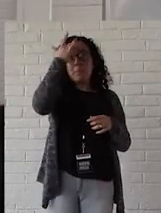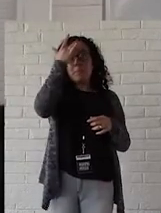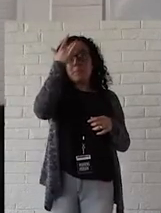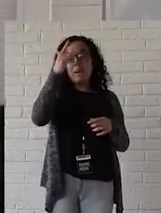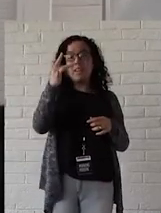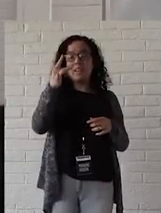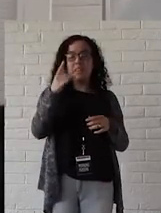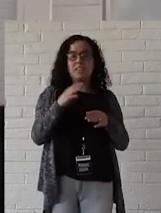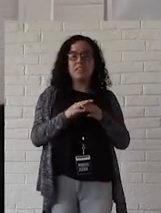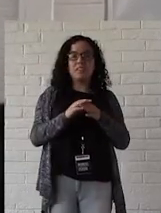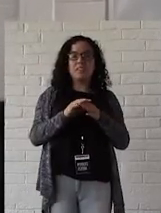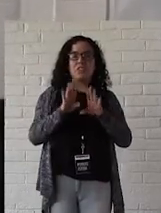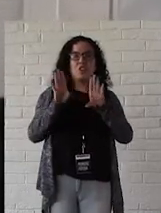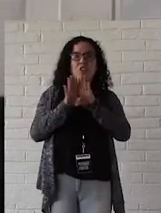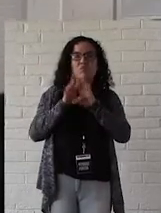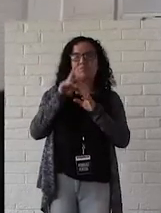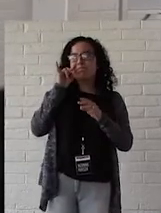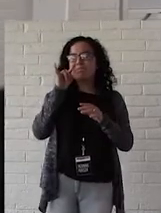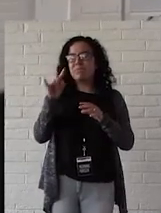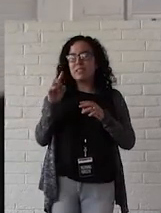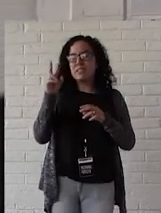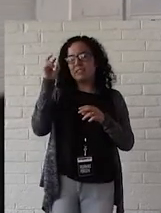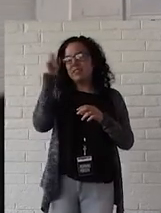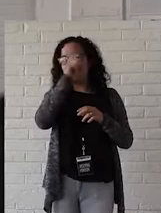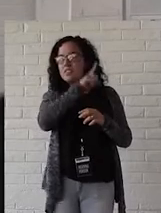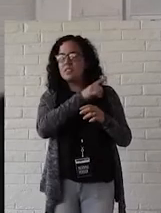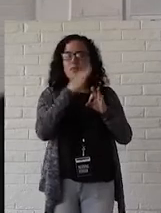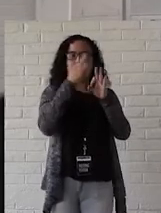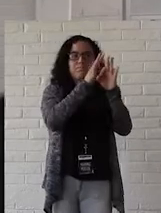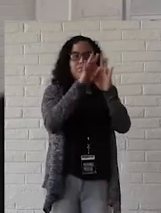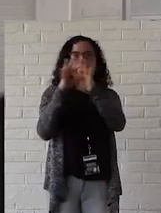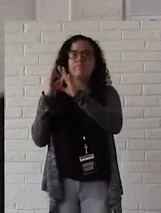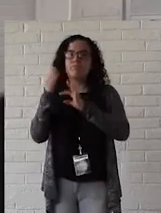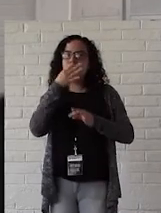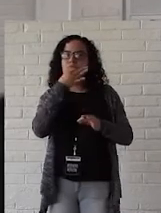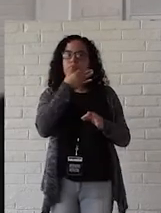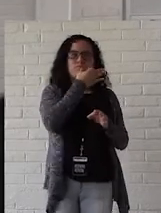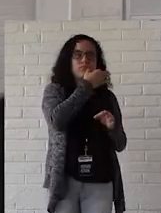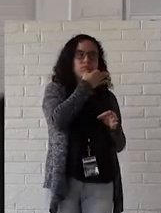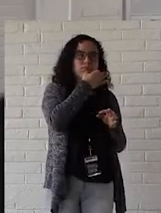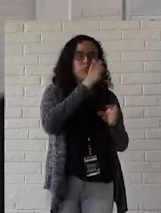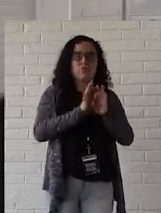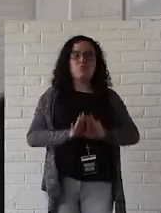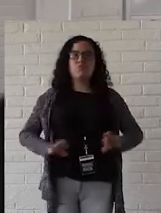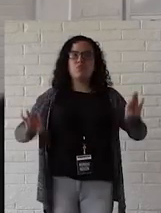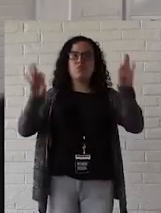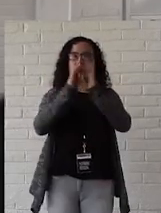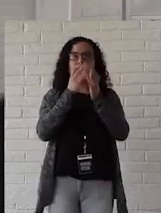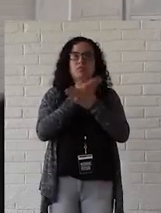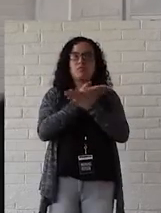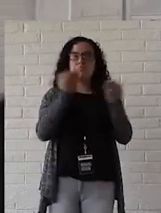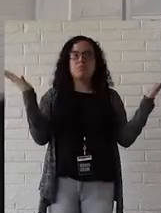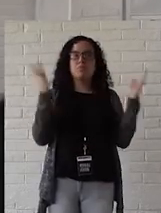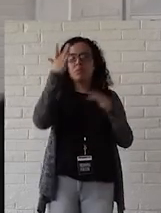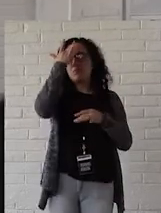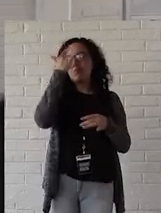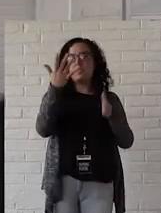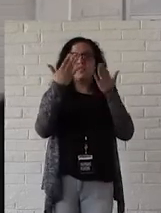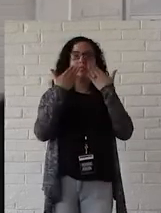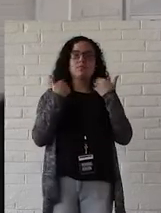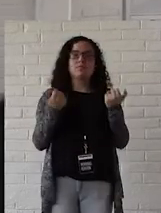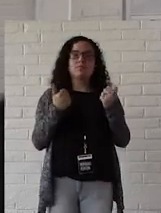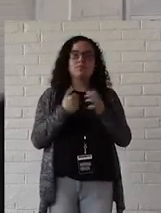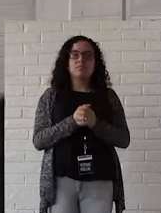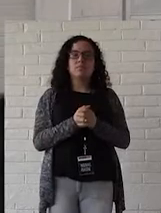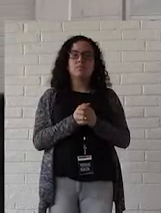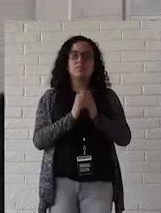se está escondiendo a plena vista y, donde, y en cada instante. Lo más importante de todo es que sin ustedes no existe la magia.